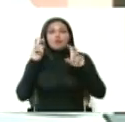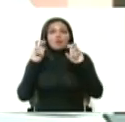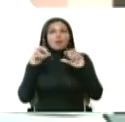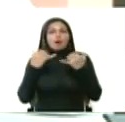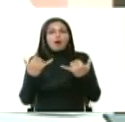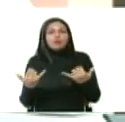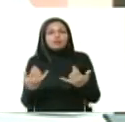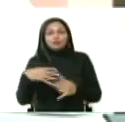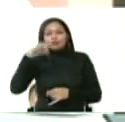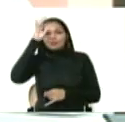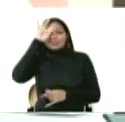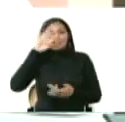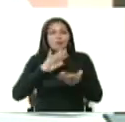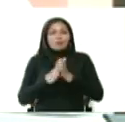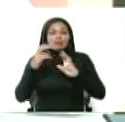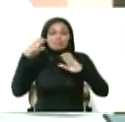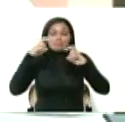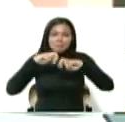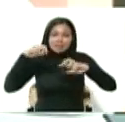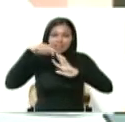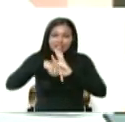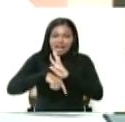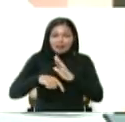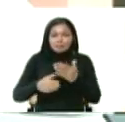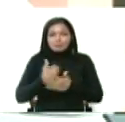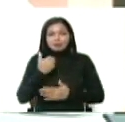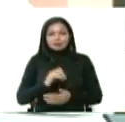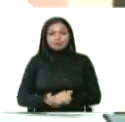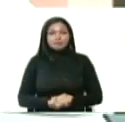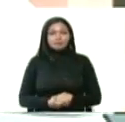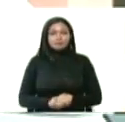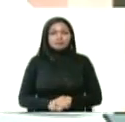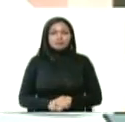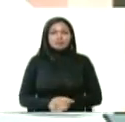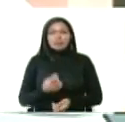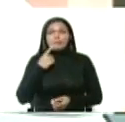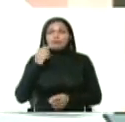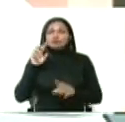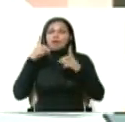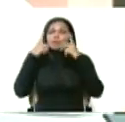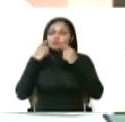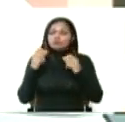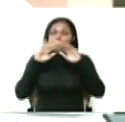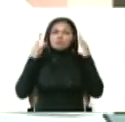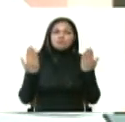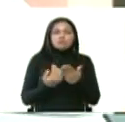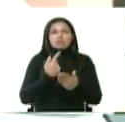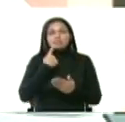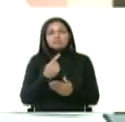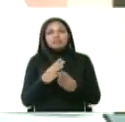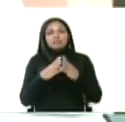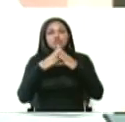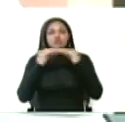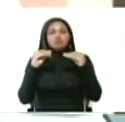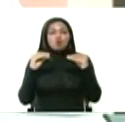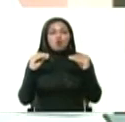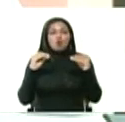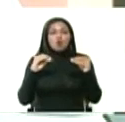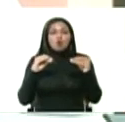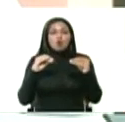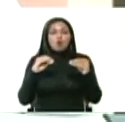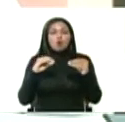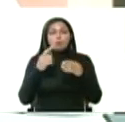todavía. He escuchado opiniones de expertos mundiales que dicen que todo virus